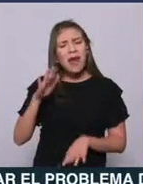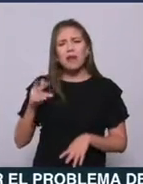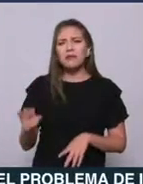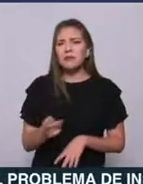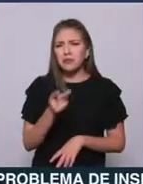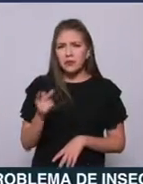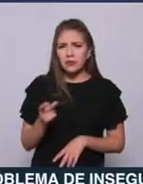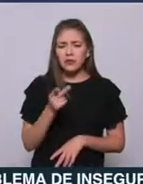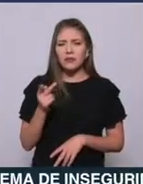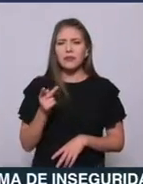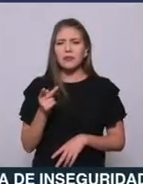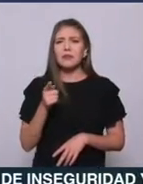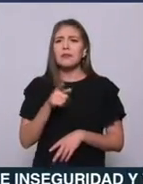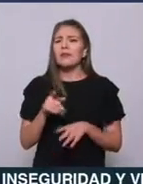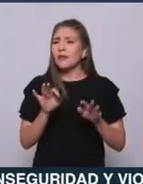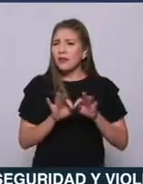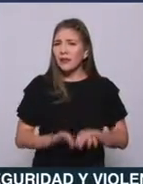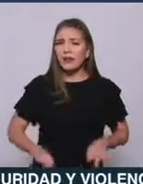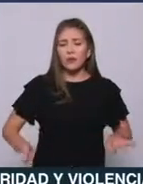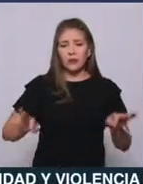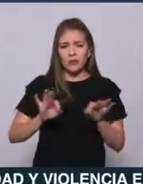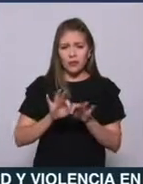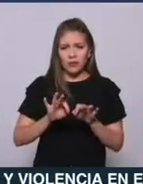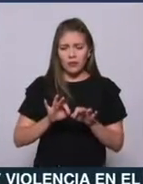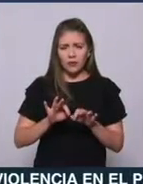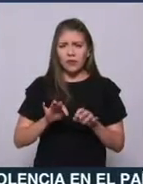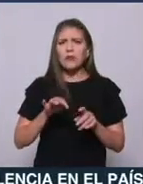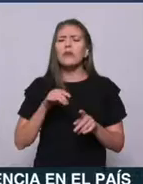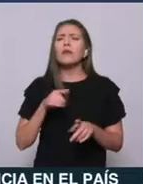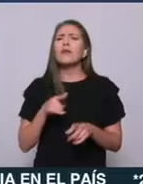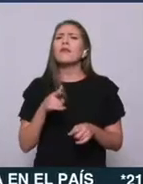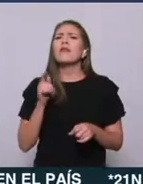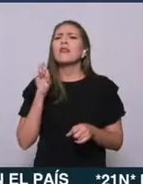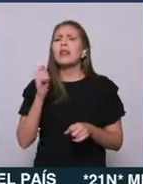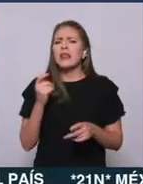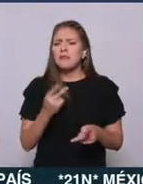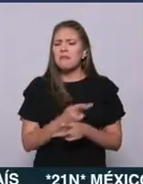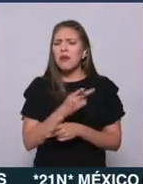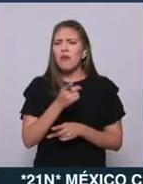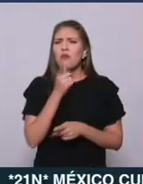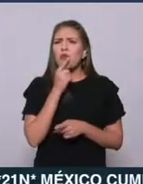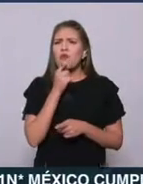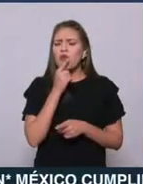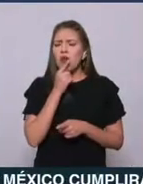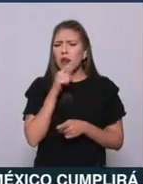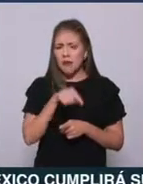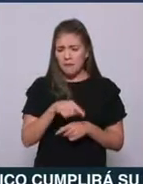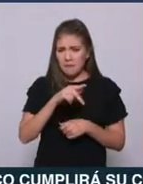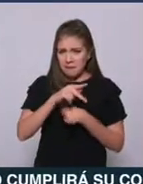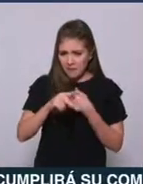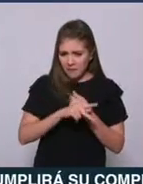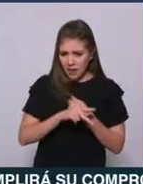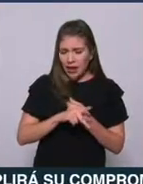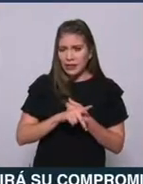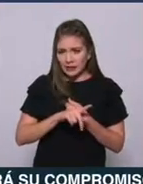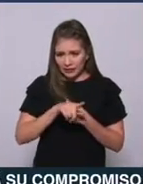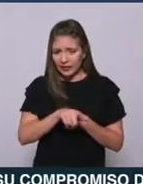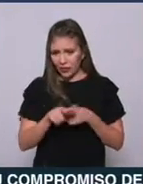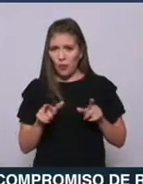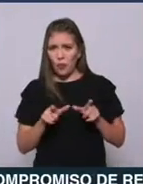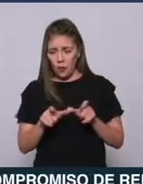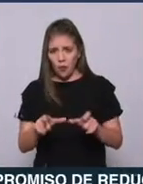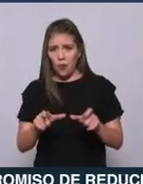Una pregunta fundamental. ¿Qué ocurrirá con las policías de este país más allá de la Guardia Nacional?